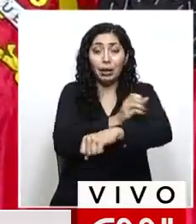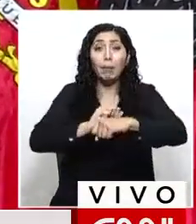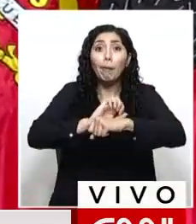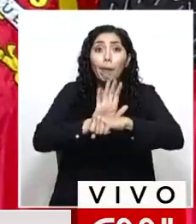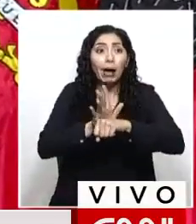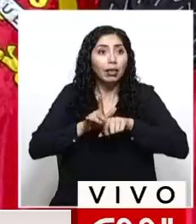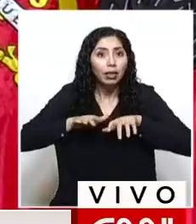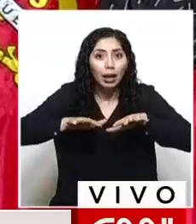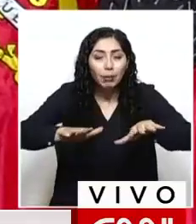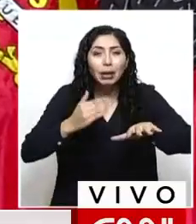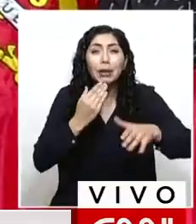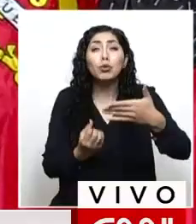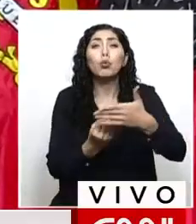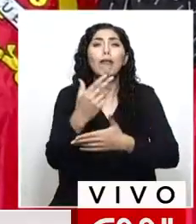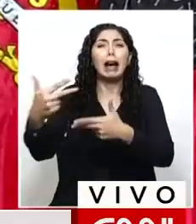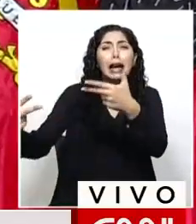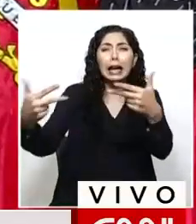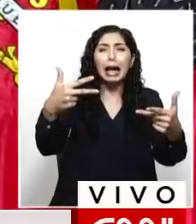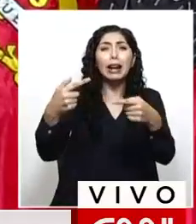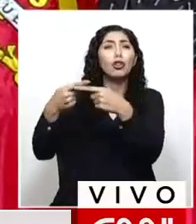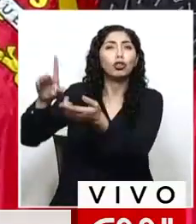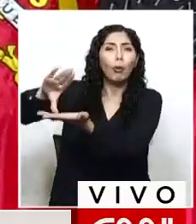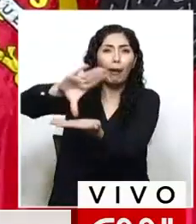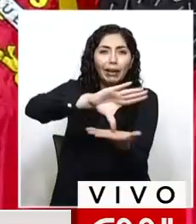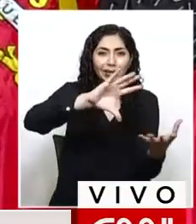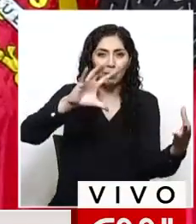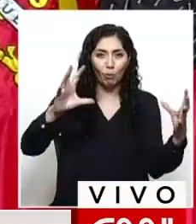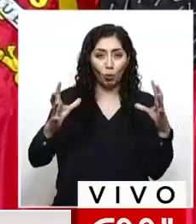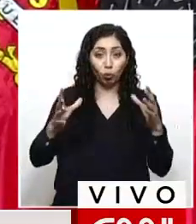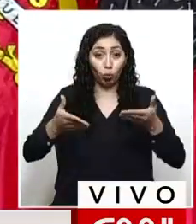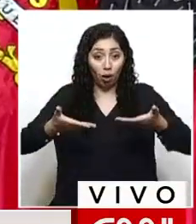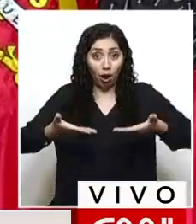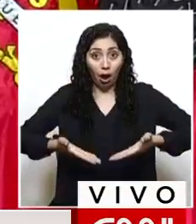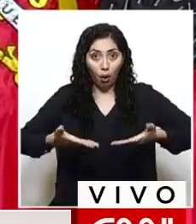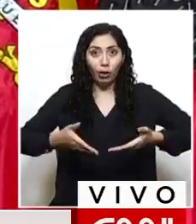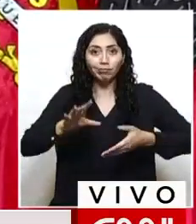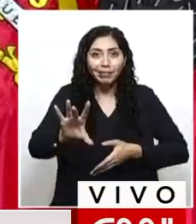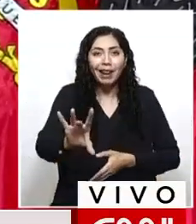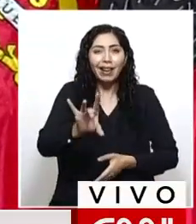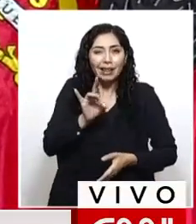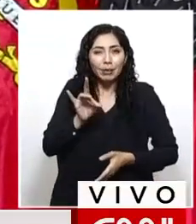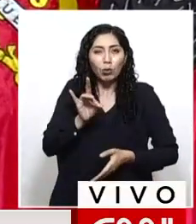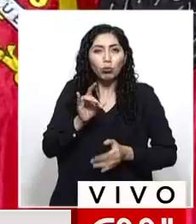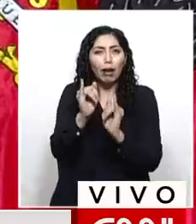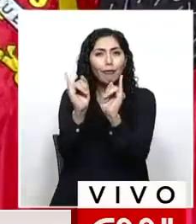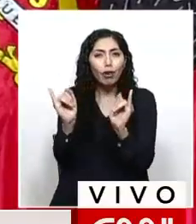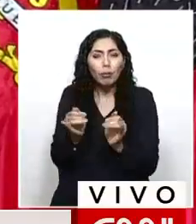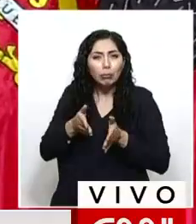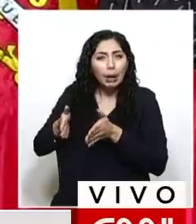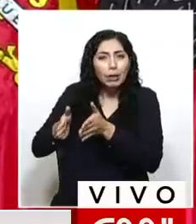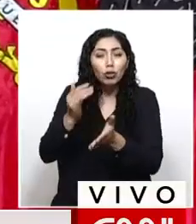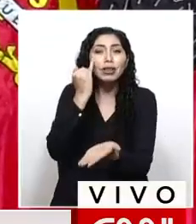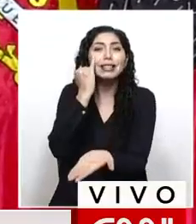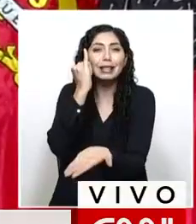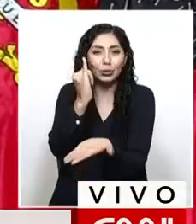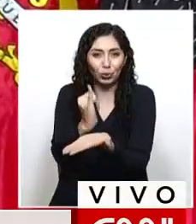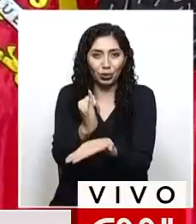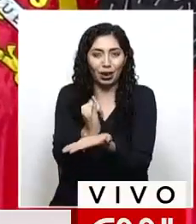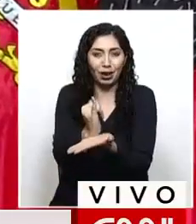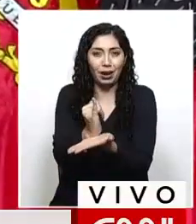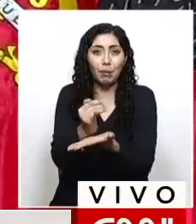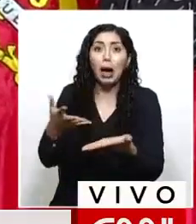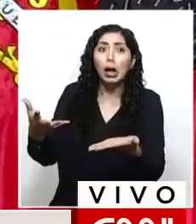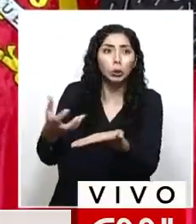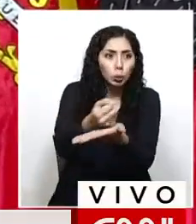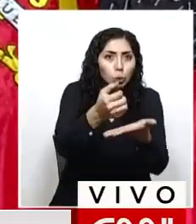nuevas guerras en el mundo. En esta oportunidad hemos elegido un camino institucional para salir adelante, para